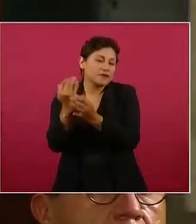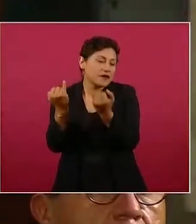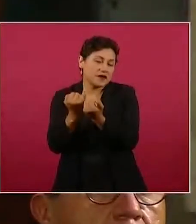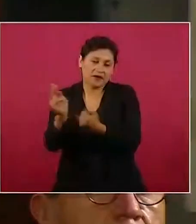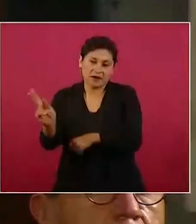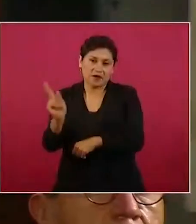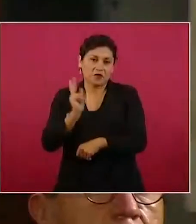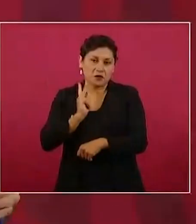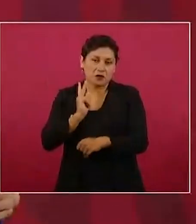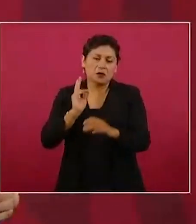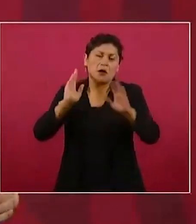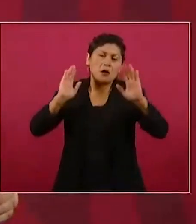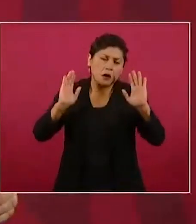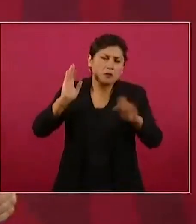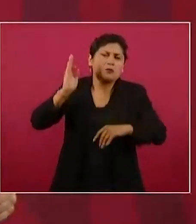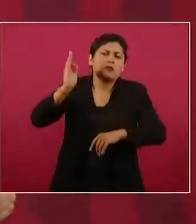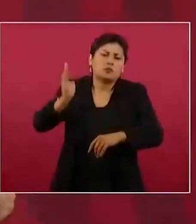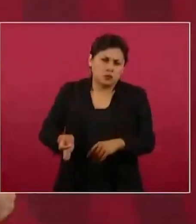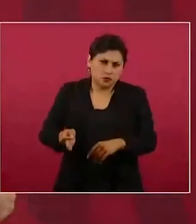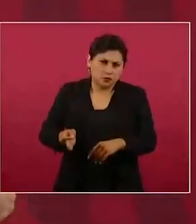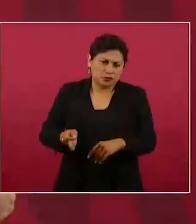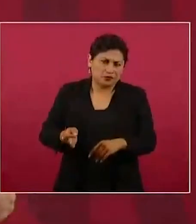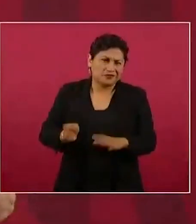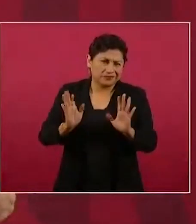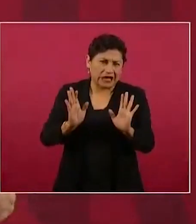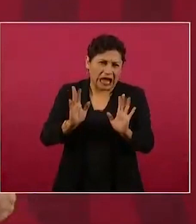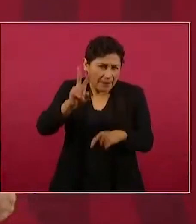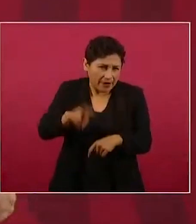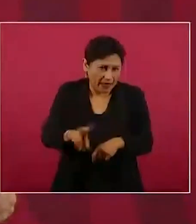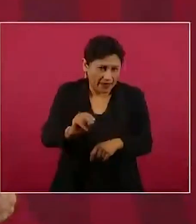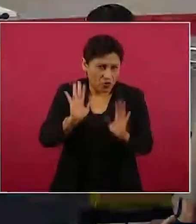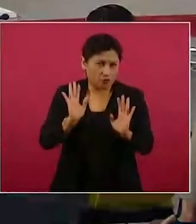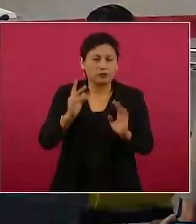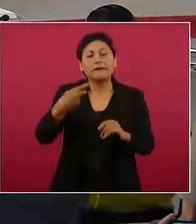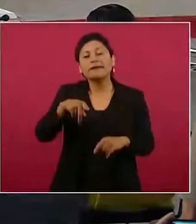Vamos a imaginar lo peor.